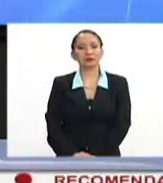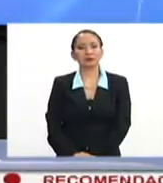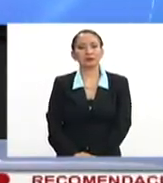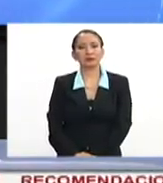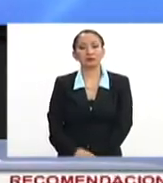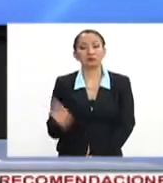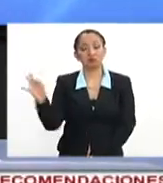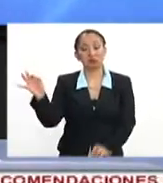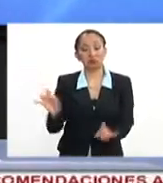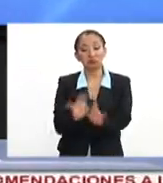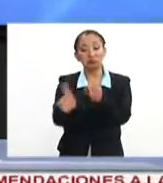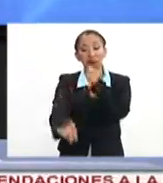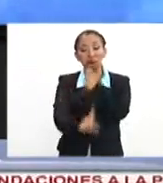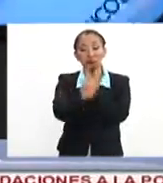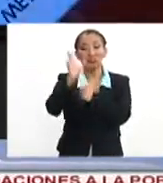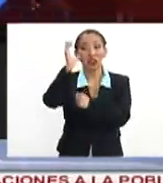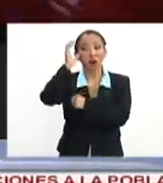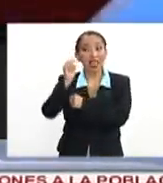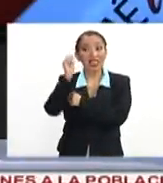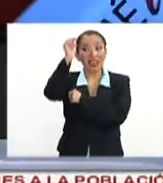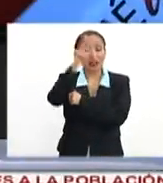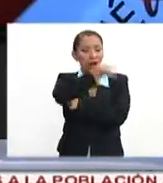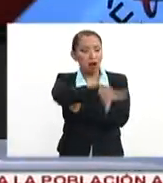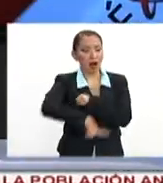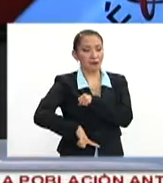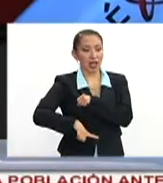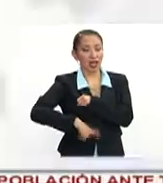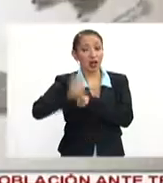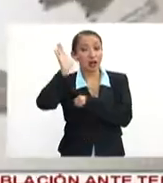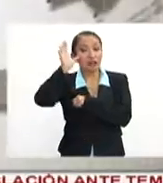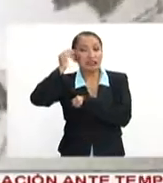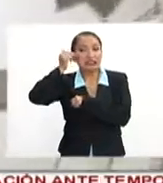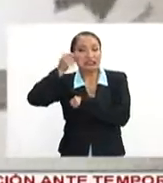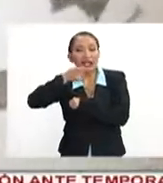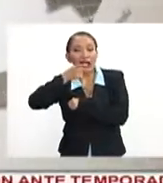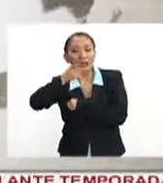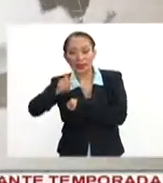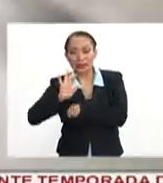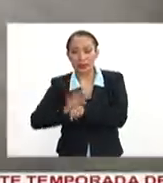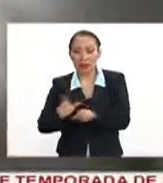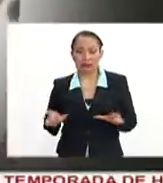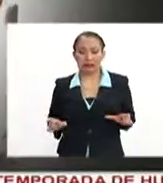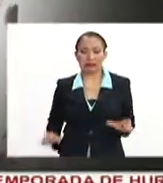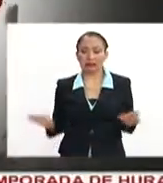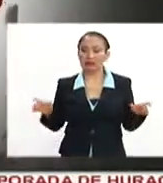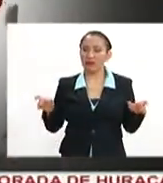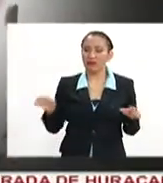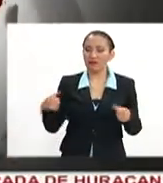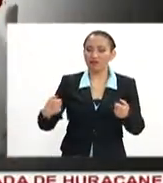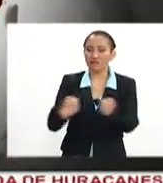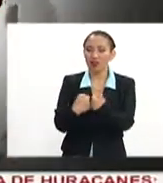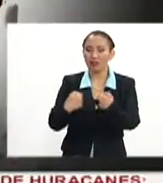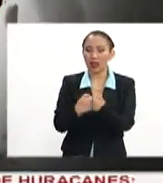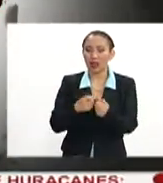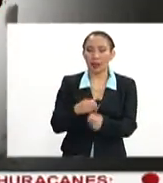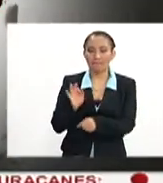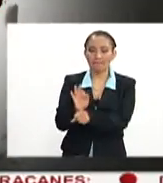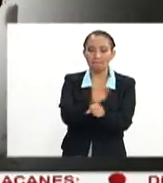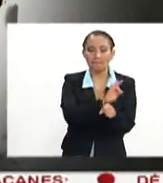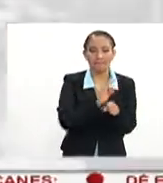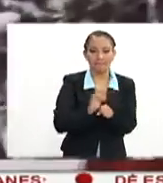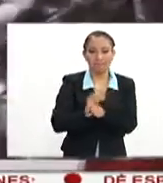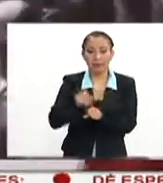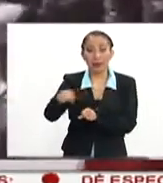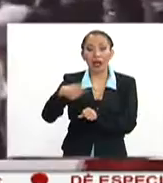Y ante un posible conflicto con Corea del Norte, el gobierno de China fortaleció sus defensas a lo largo de la frontera con ese país. De